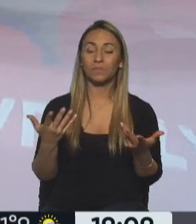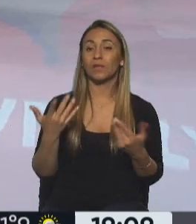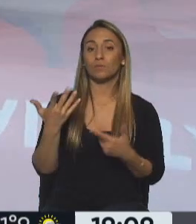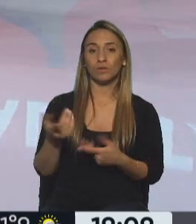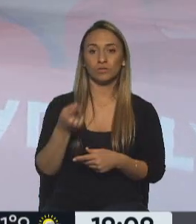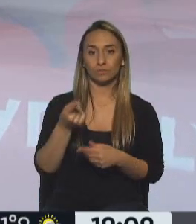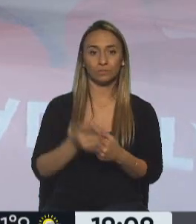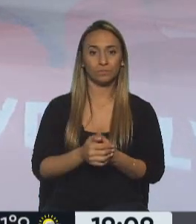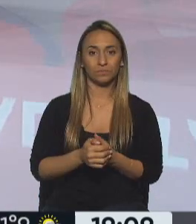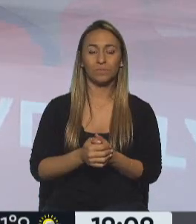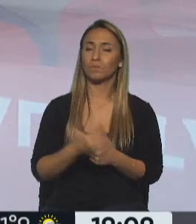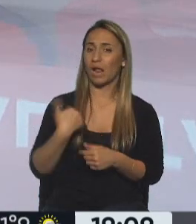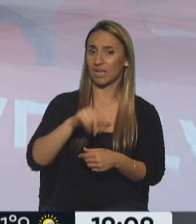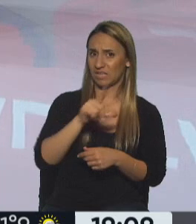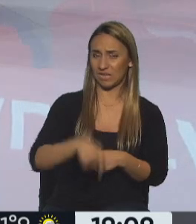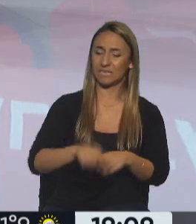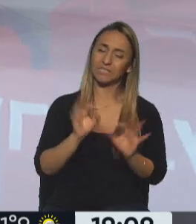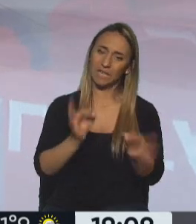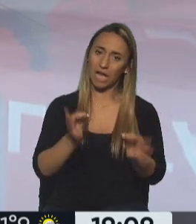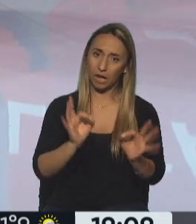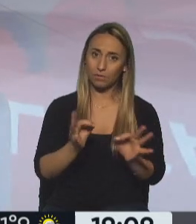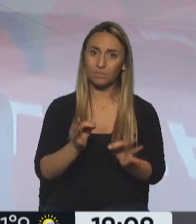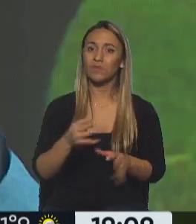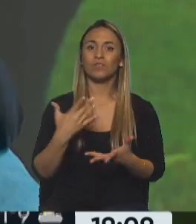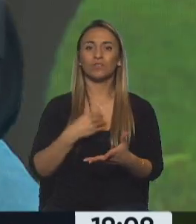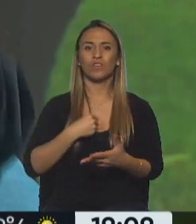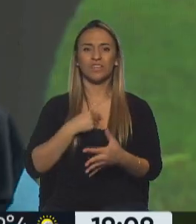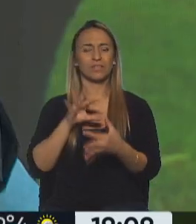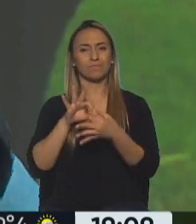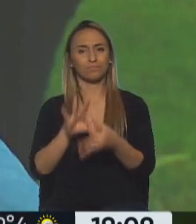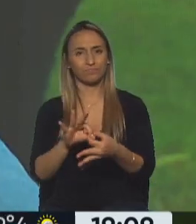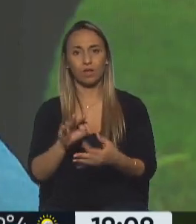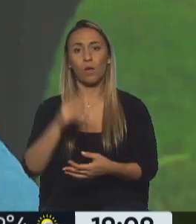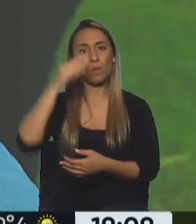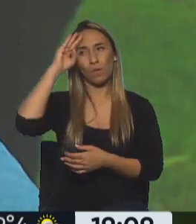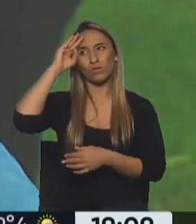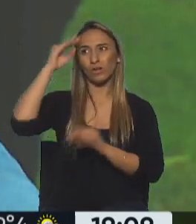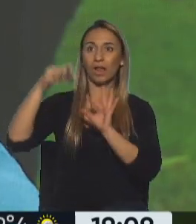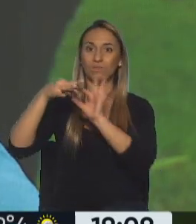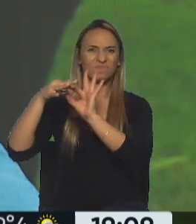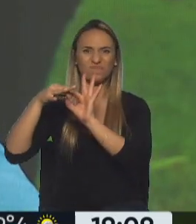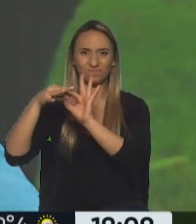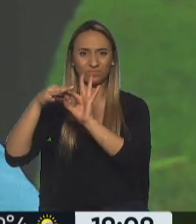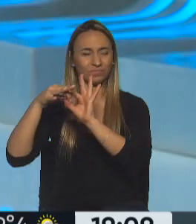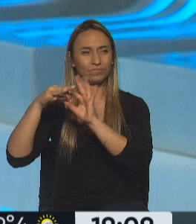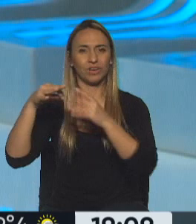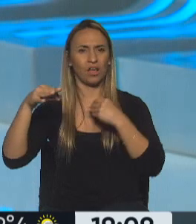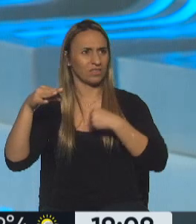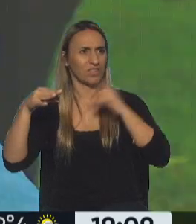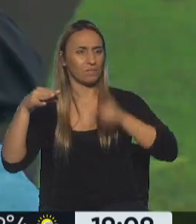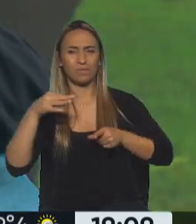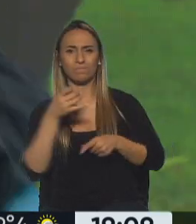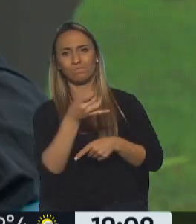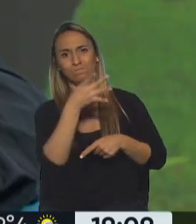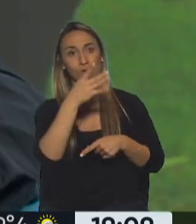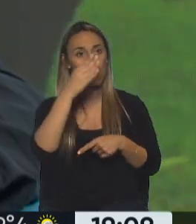eso sabe. Por supuesto, uno no se siente tan identificado con Bolsonaro como el rechazo que siente hacia Lula. Bueno,